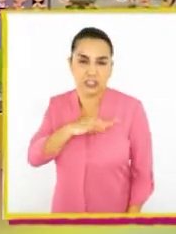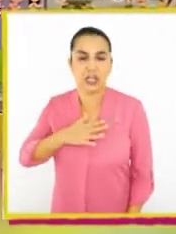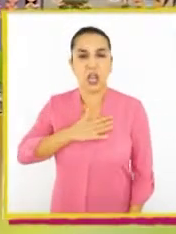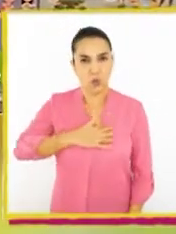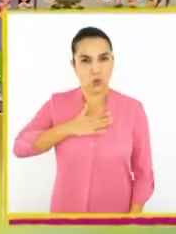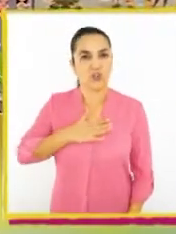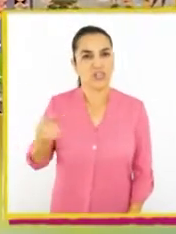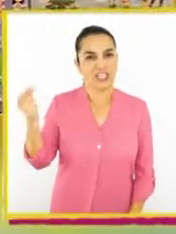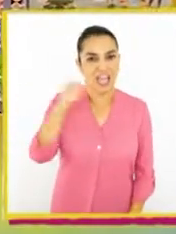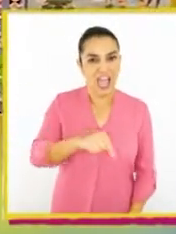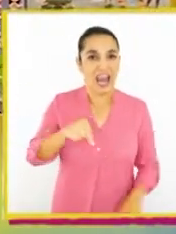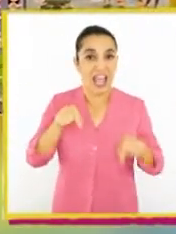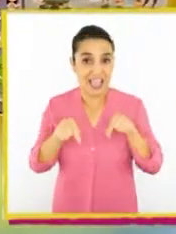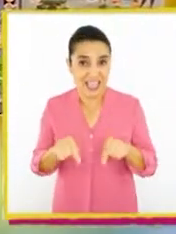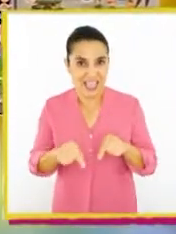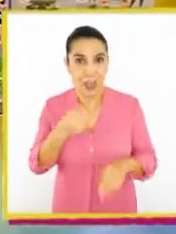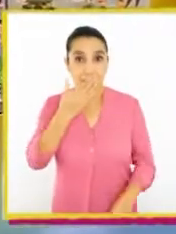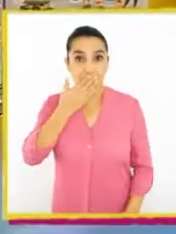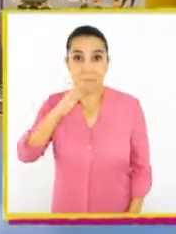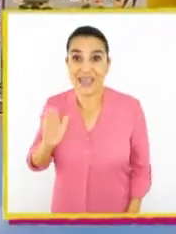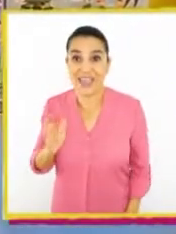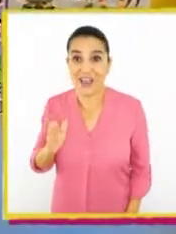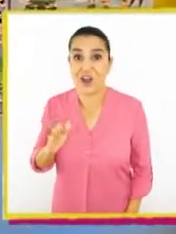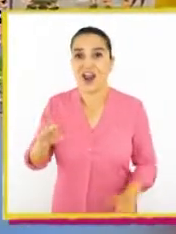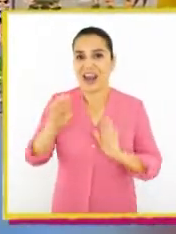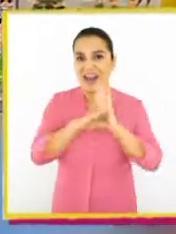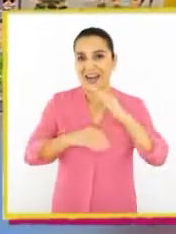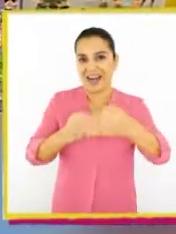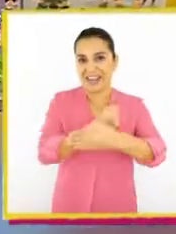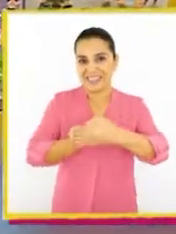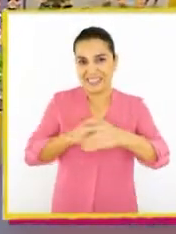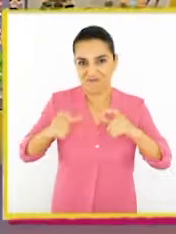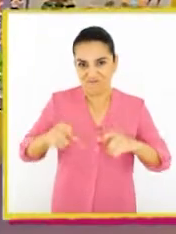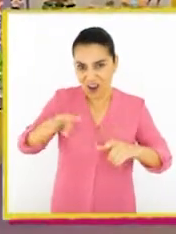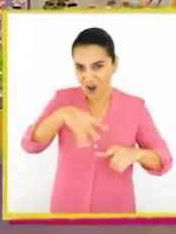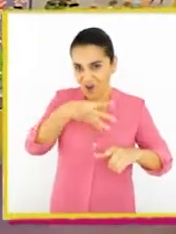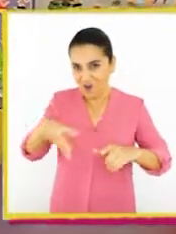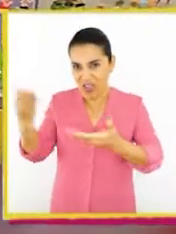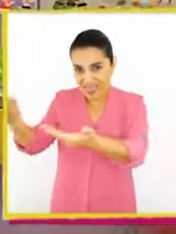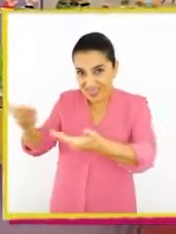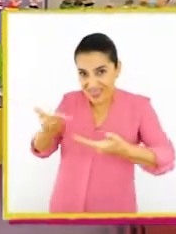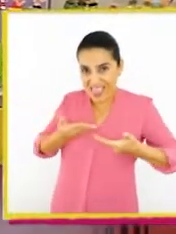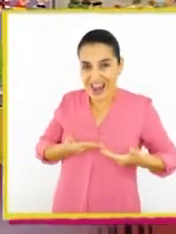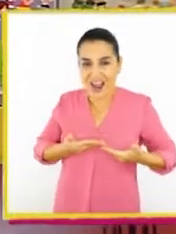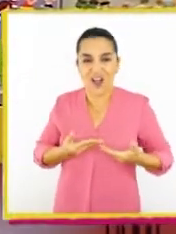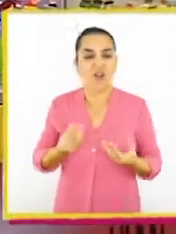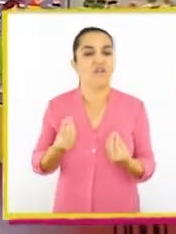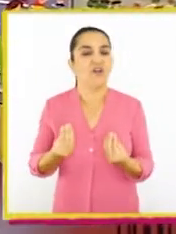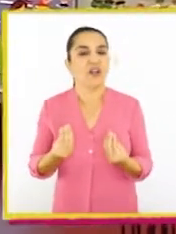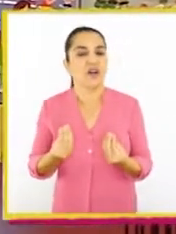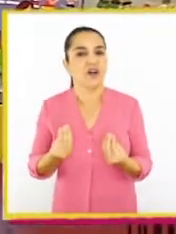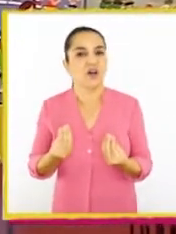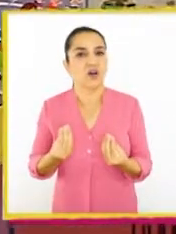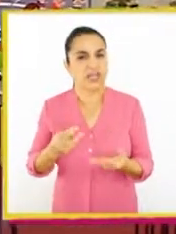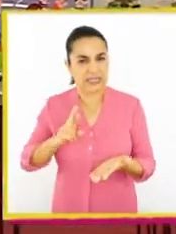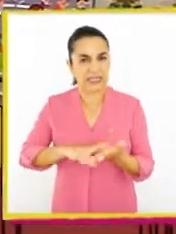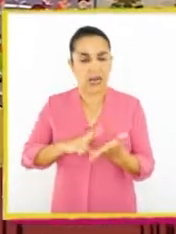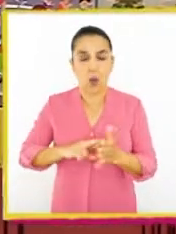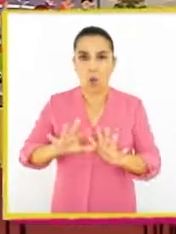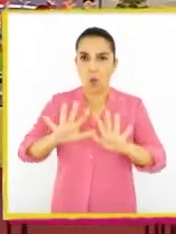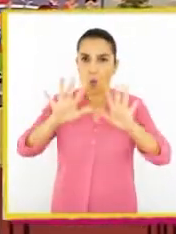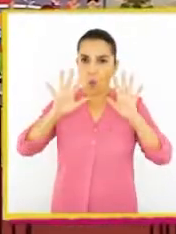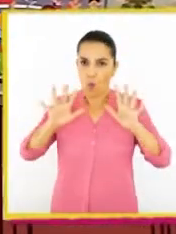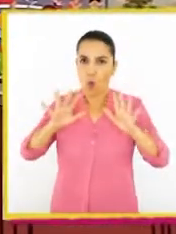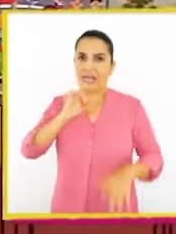le encantó llegar acá. Y lo mejor, que se trajo la receta del cujén. Bueno, y en realidad